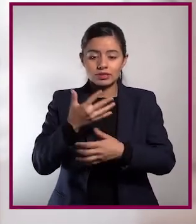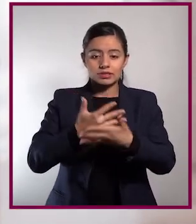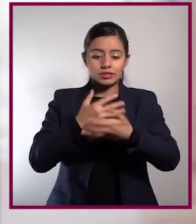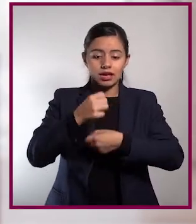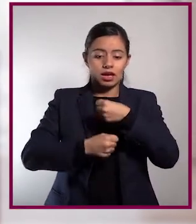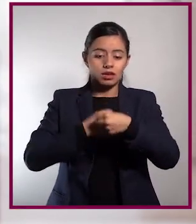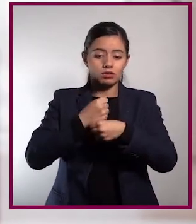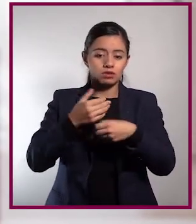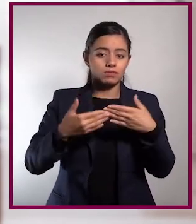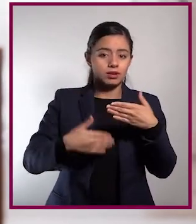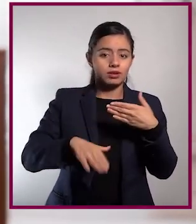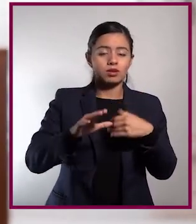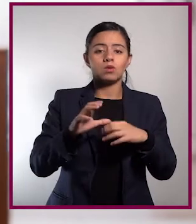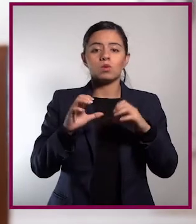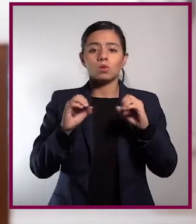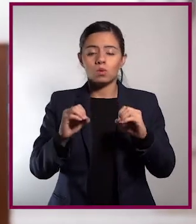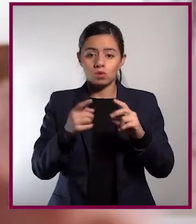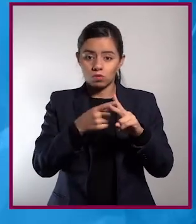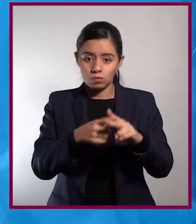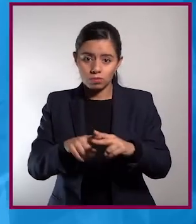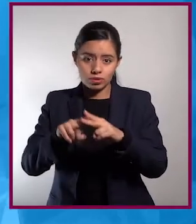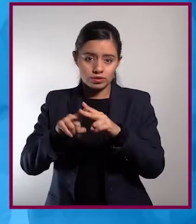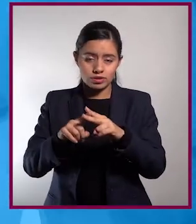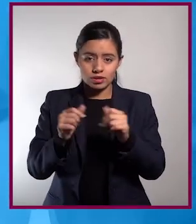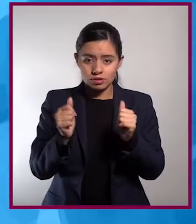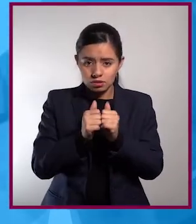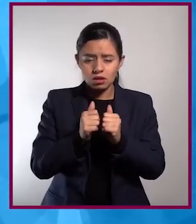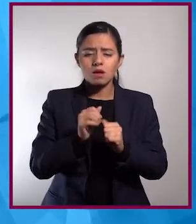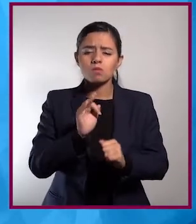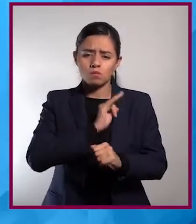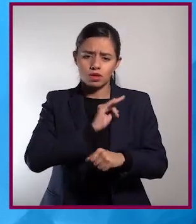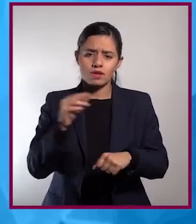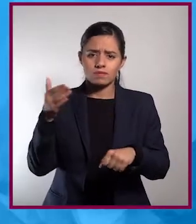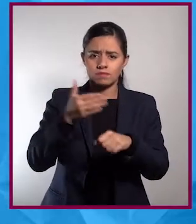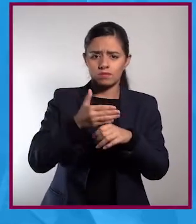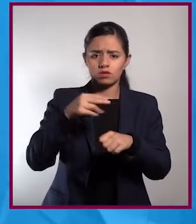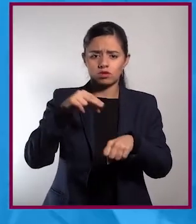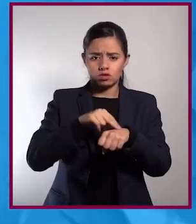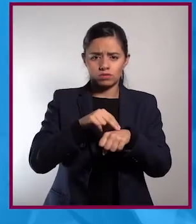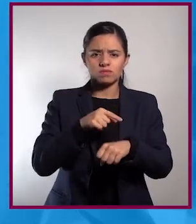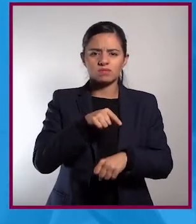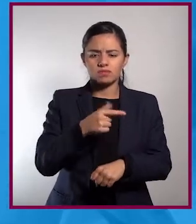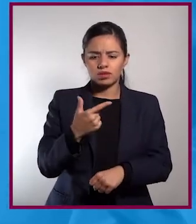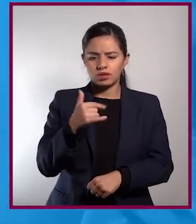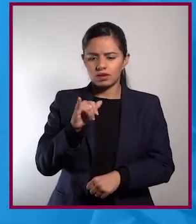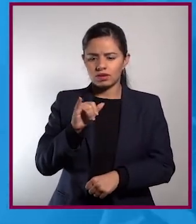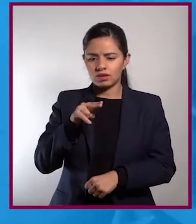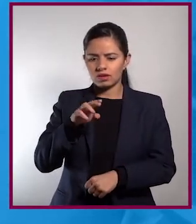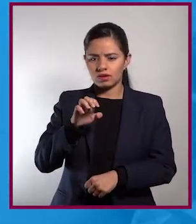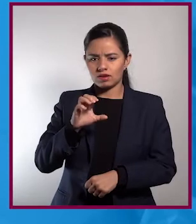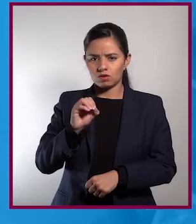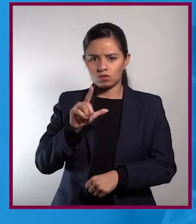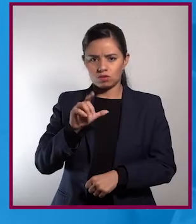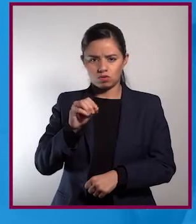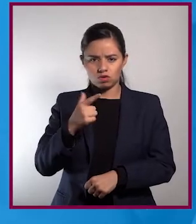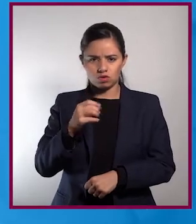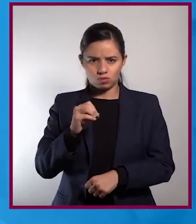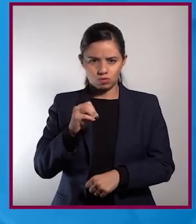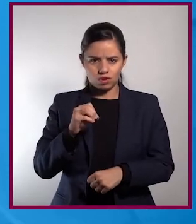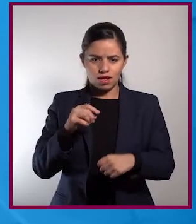o desde el inicio de su vida sexual. La ginecología estudia el sistema reproductor femenino, que